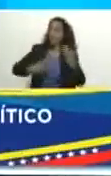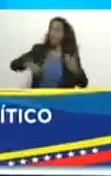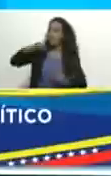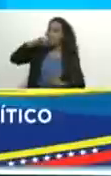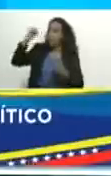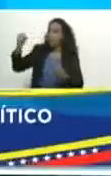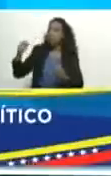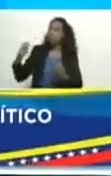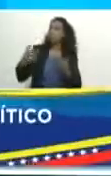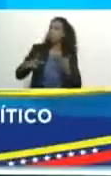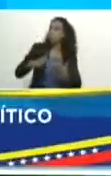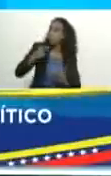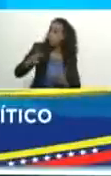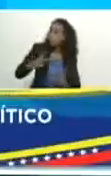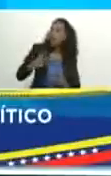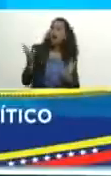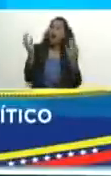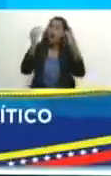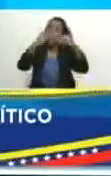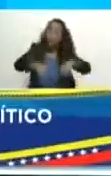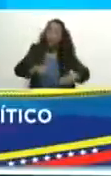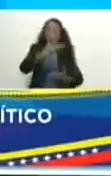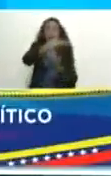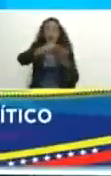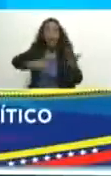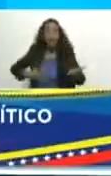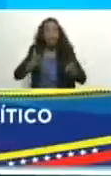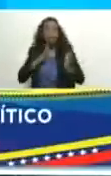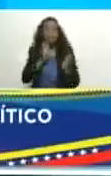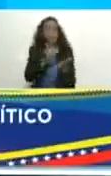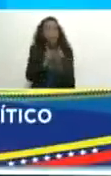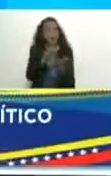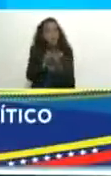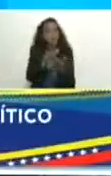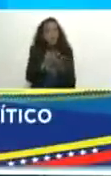orientada a buscar un arreglo en el marco y en el espíritu